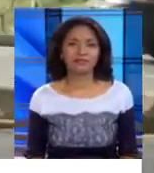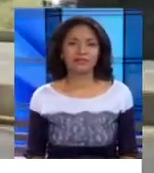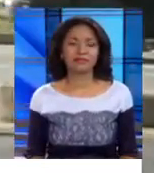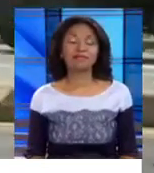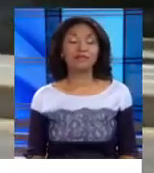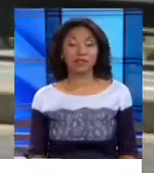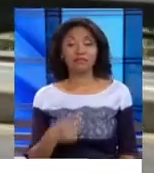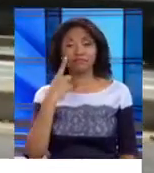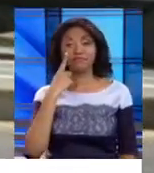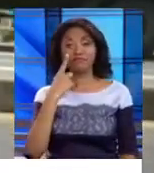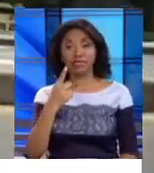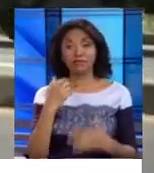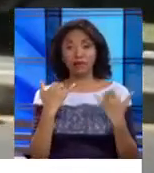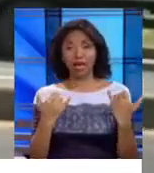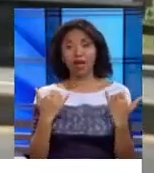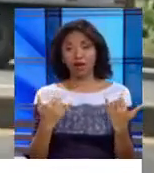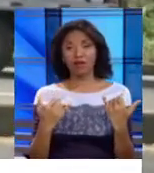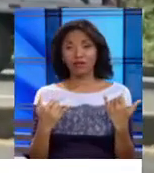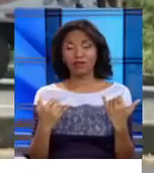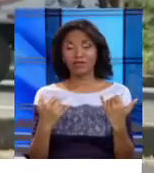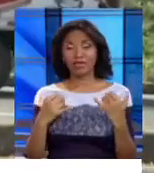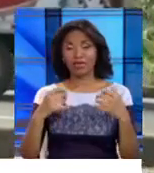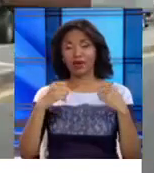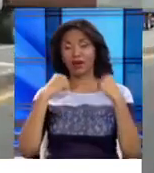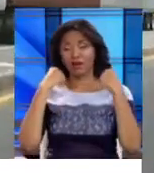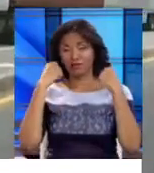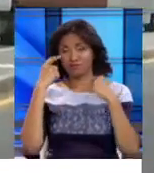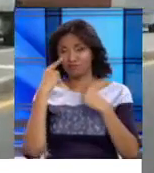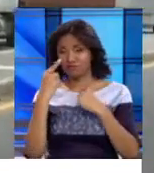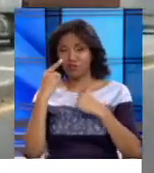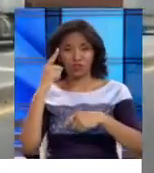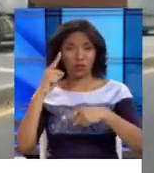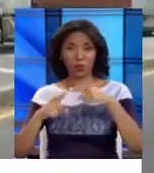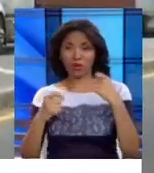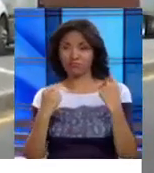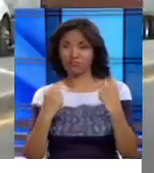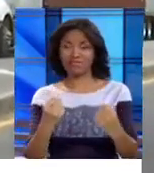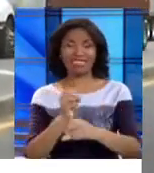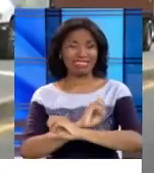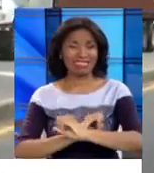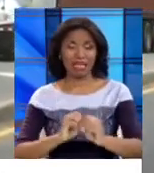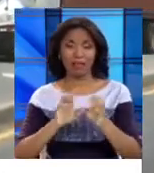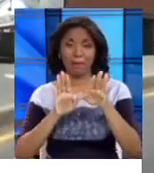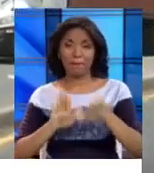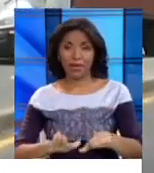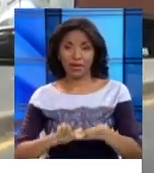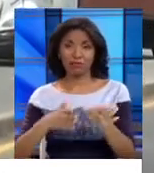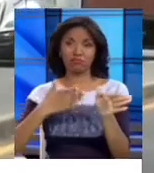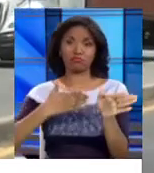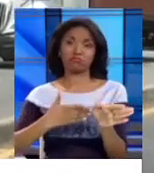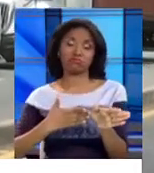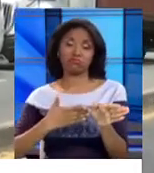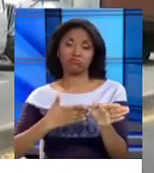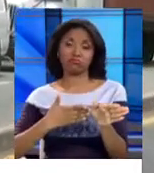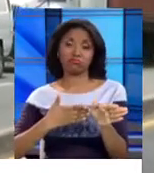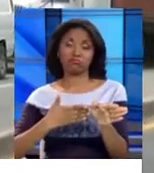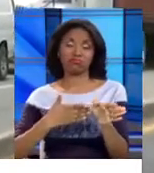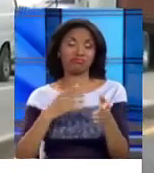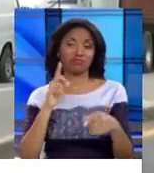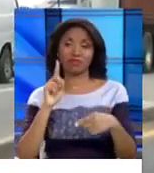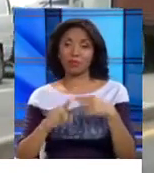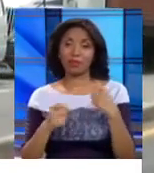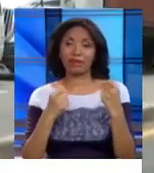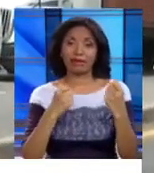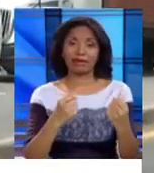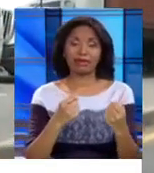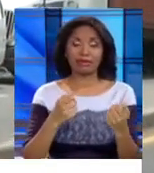están observando en estos momentos es parte del tranque que se tiene de la vía internacional. La mayoría de los equipos que se encuentran